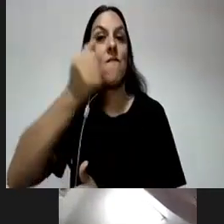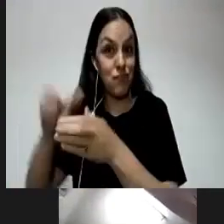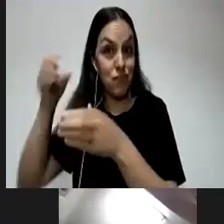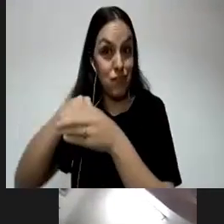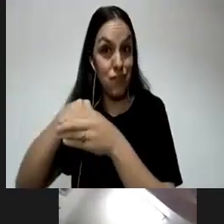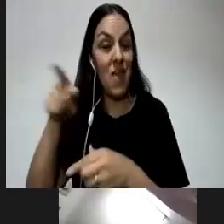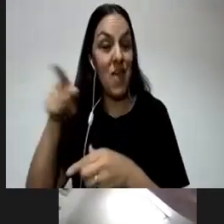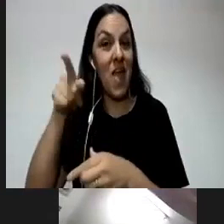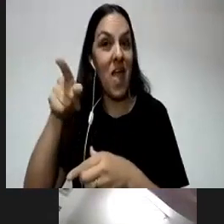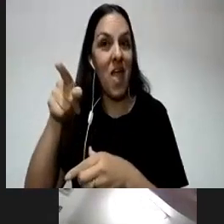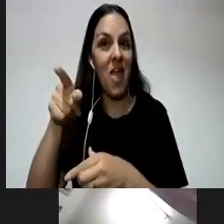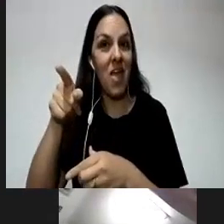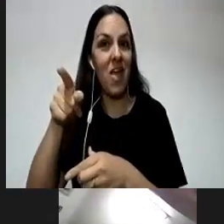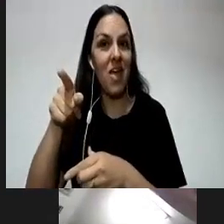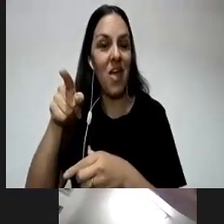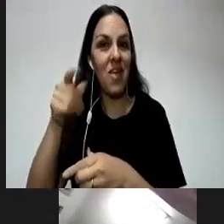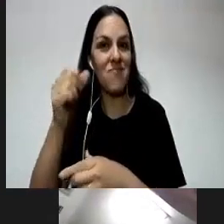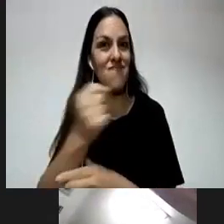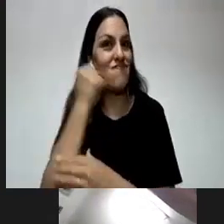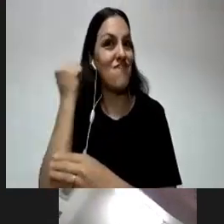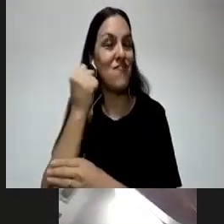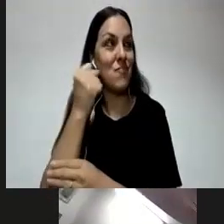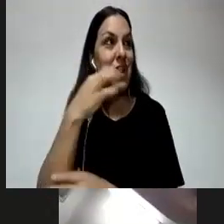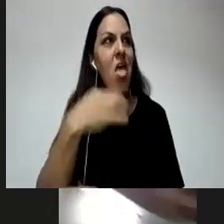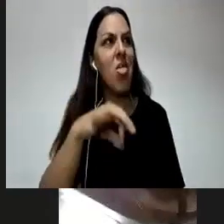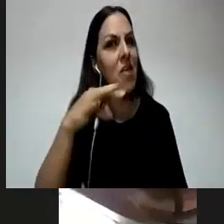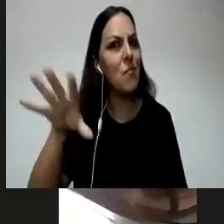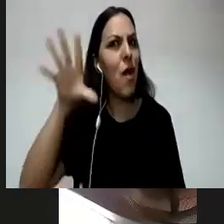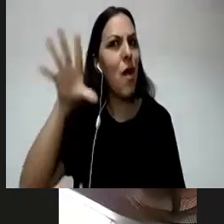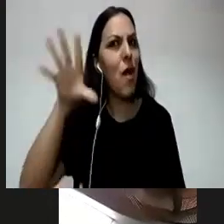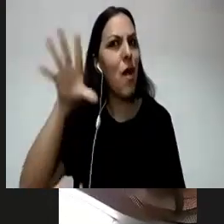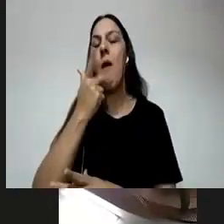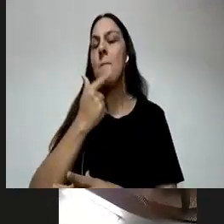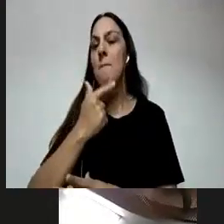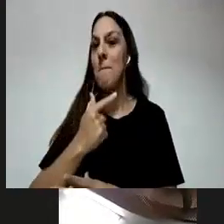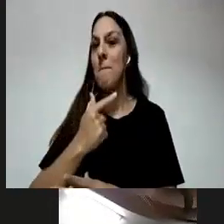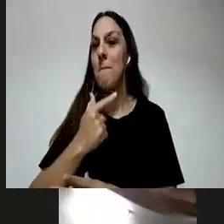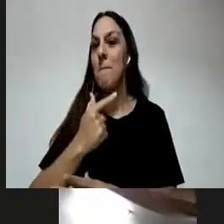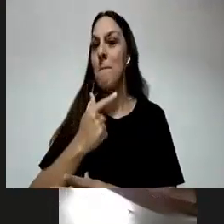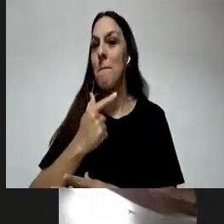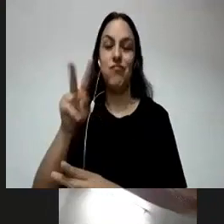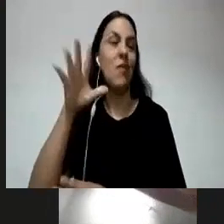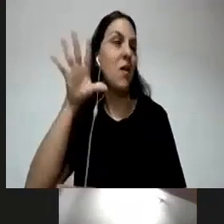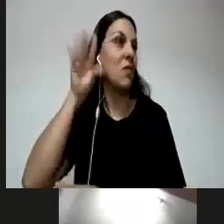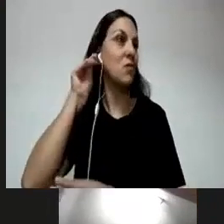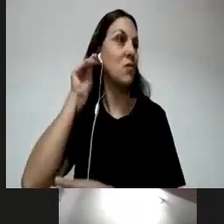doctor Lucero, lo vamos a tener que escuchar y es muy grato para nosotros verlo.